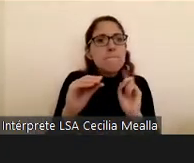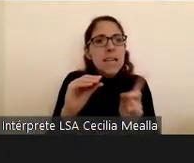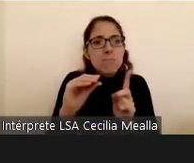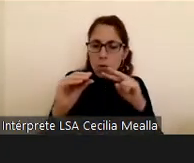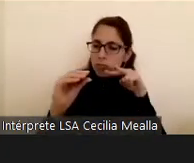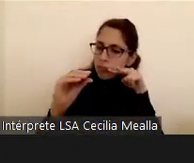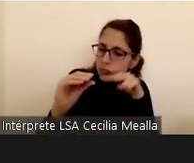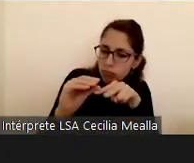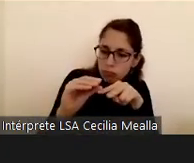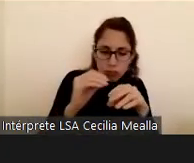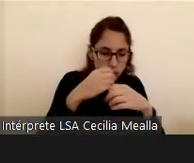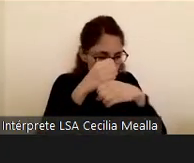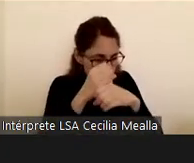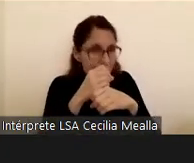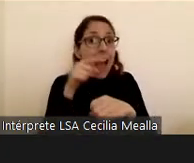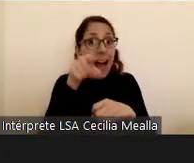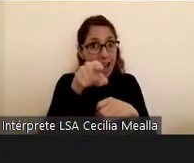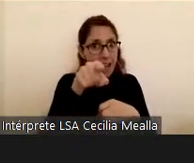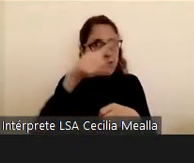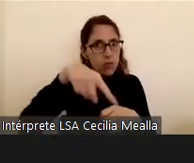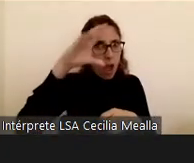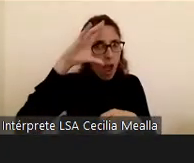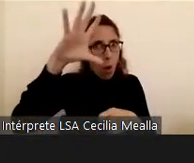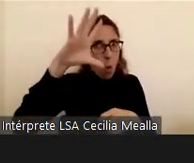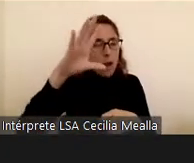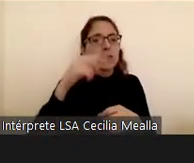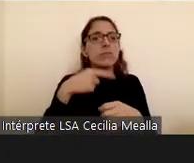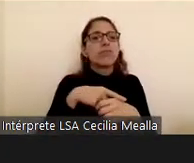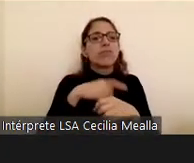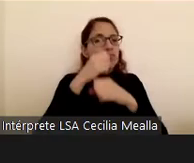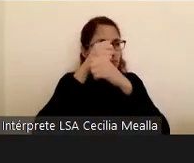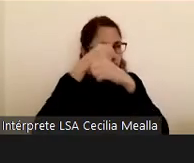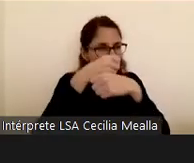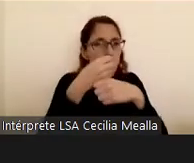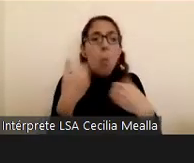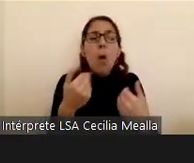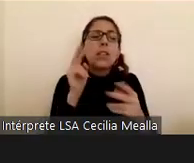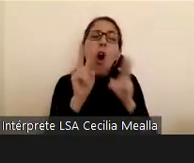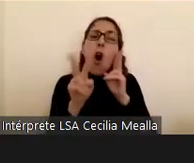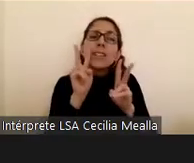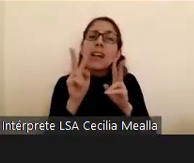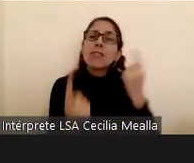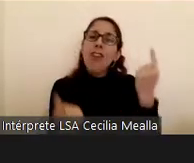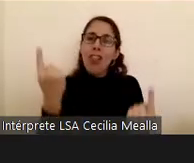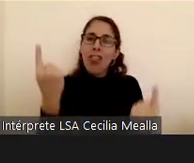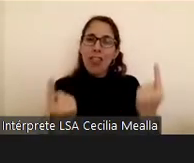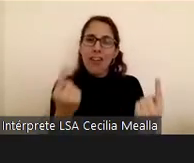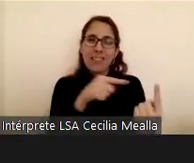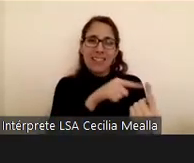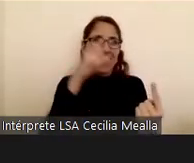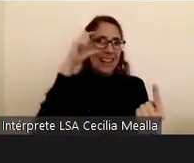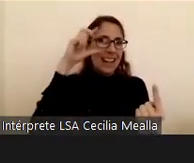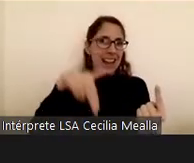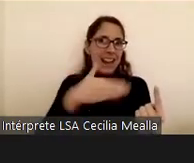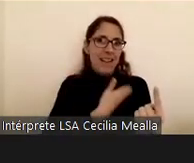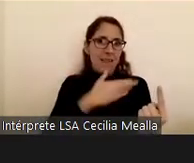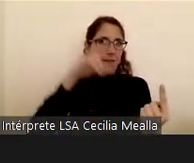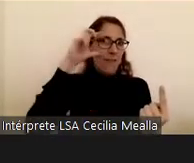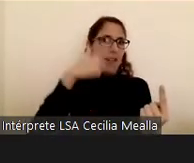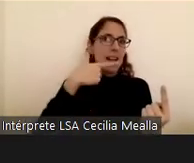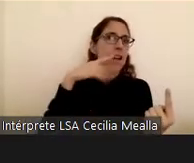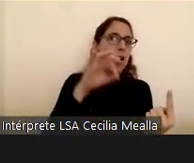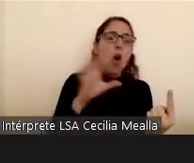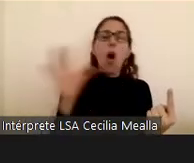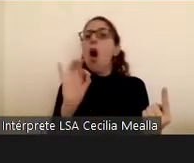Entonces, ahí sí, anoten, se puede hacer tanto una observación en fresco como una observación con una